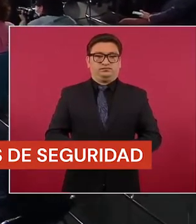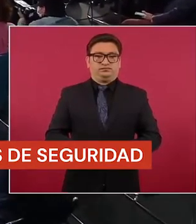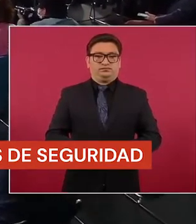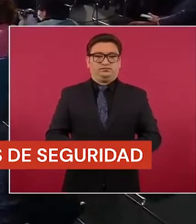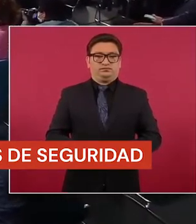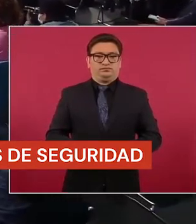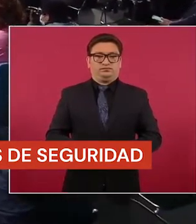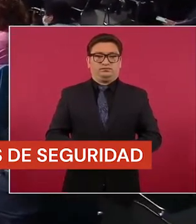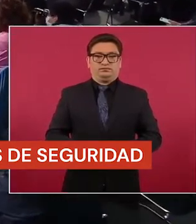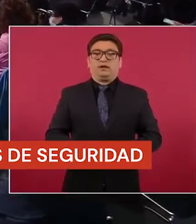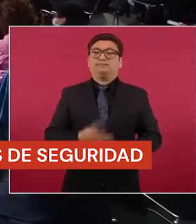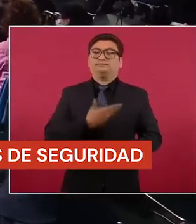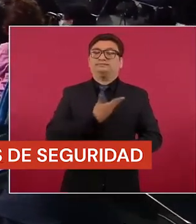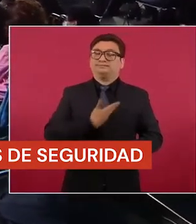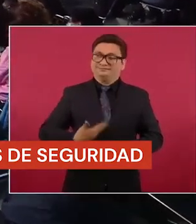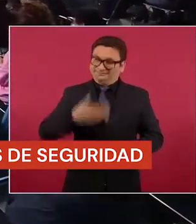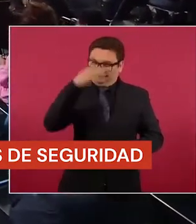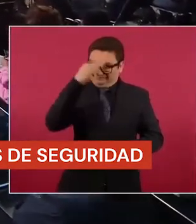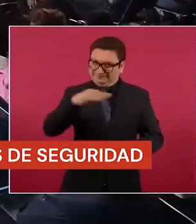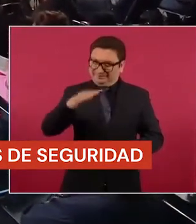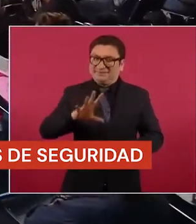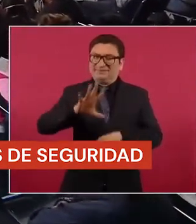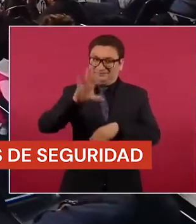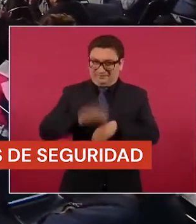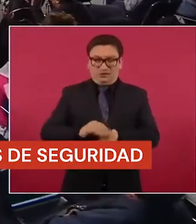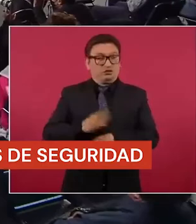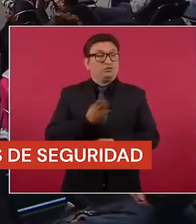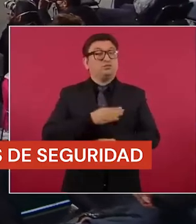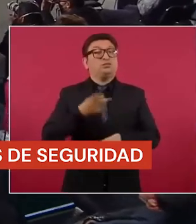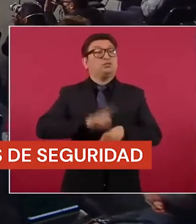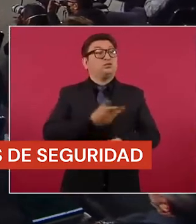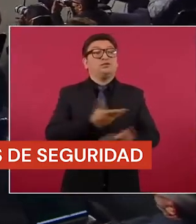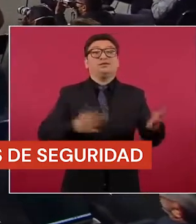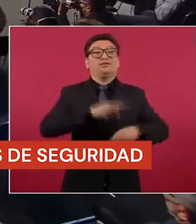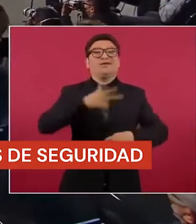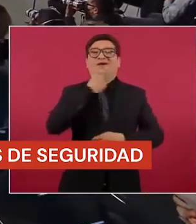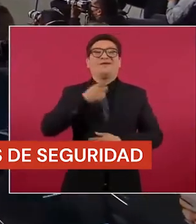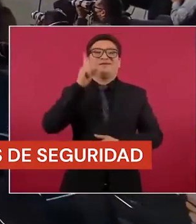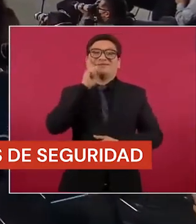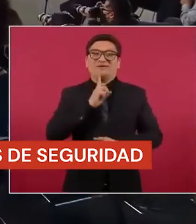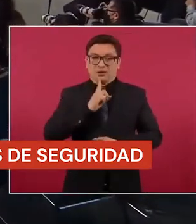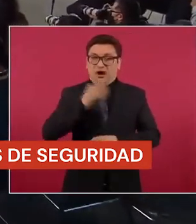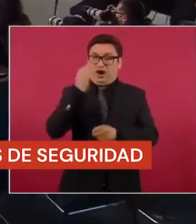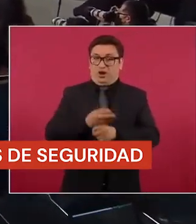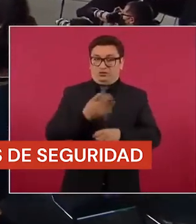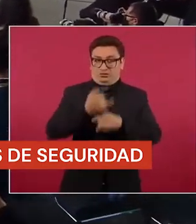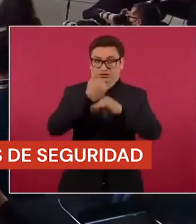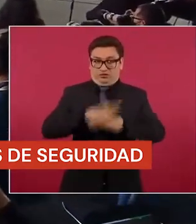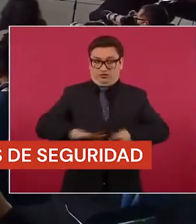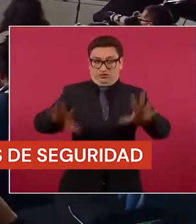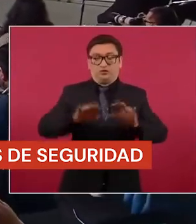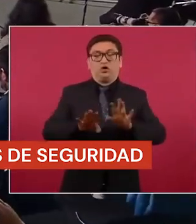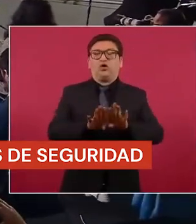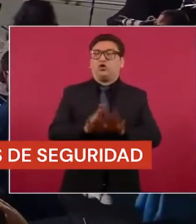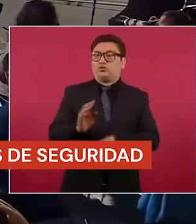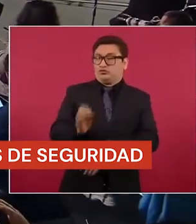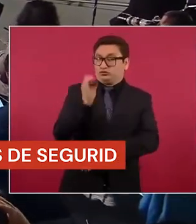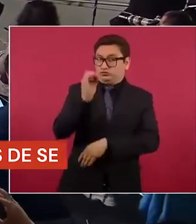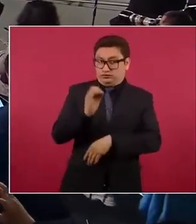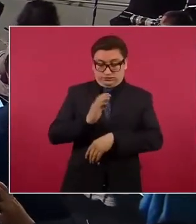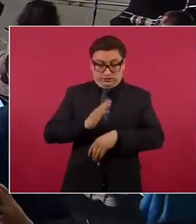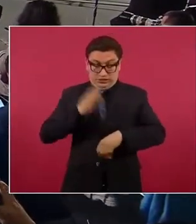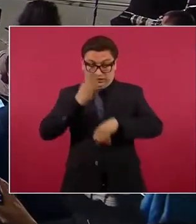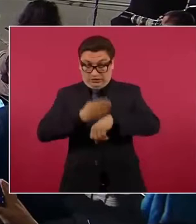Con su permiso, presidente, buenos días a todas y a todos. Daremos cuenta del informe Cero Impunidad